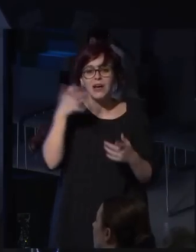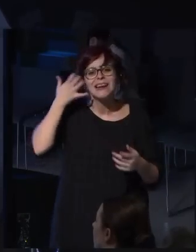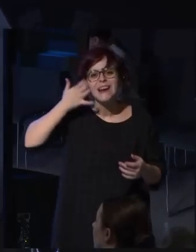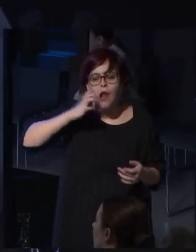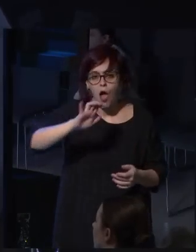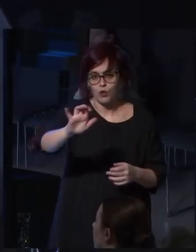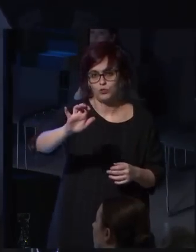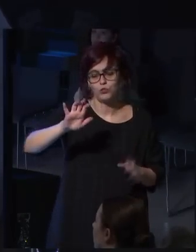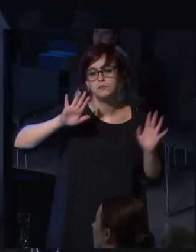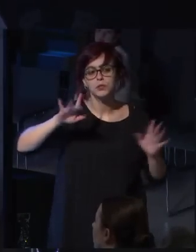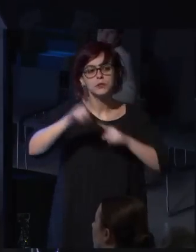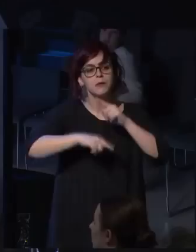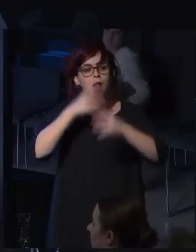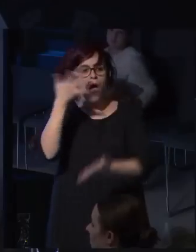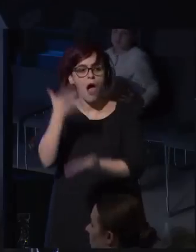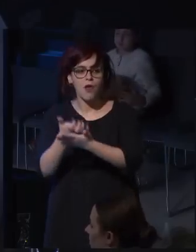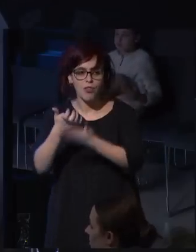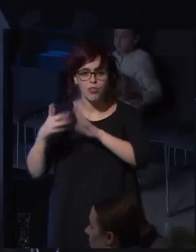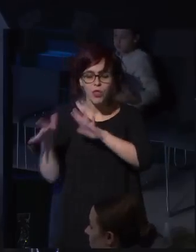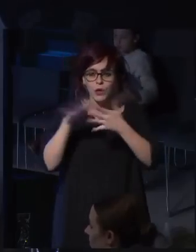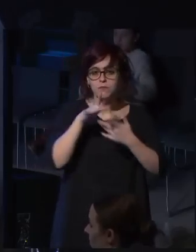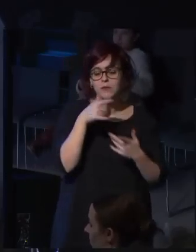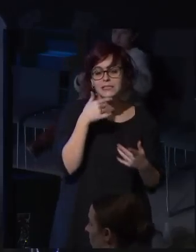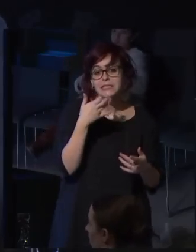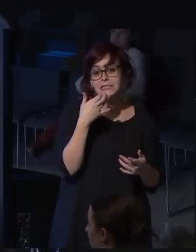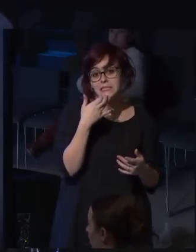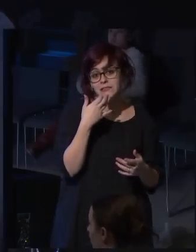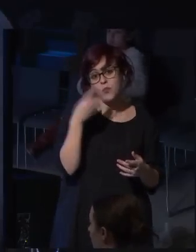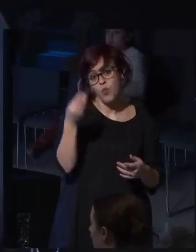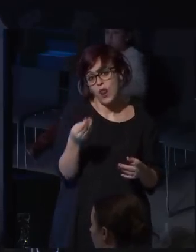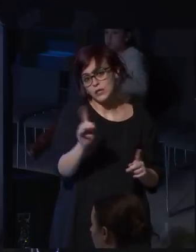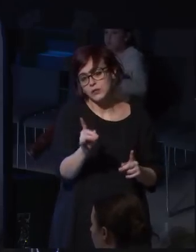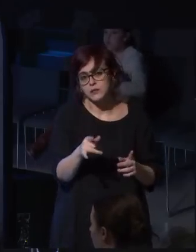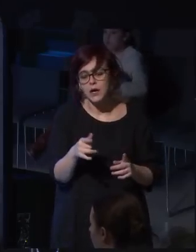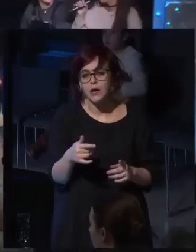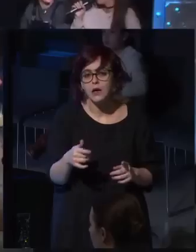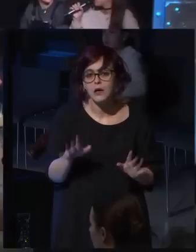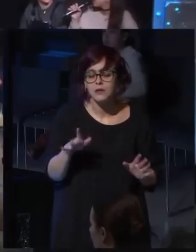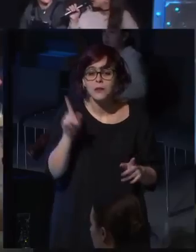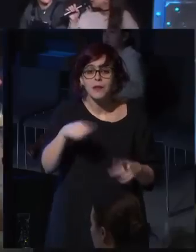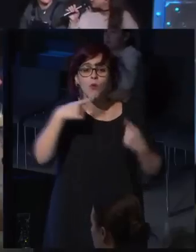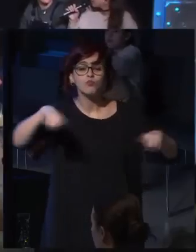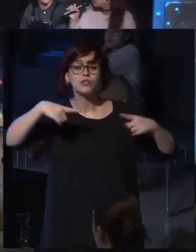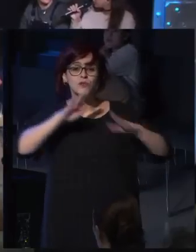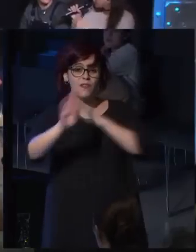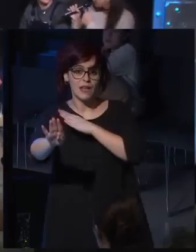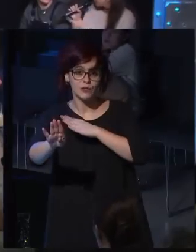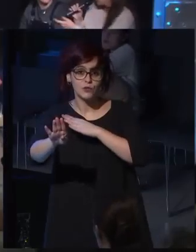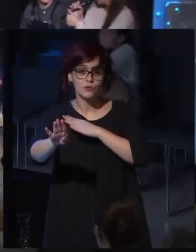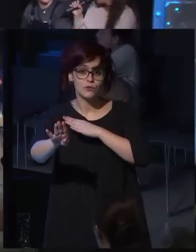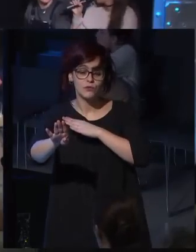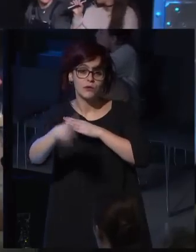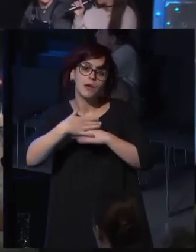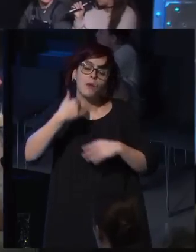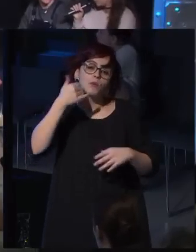pero también hace que las grabaciones que no son muy buenas suenen bien también. O sea, yo creo que los músicos en directo, al menos,